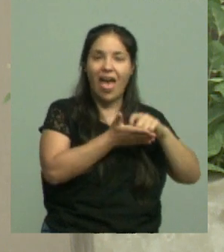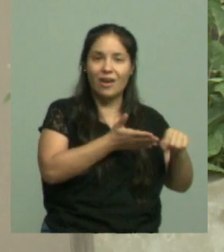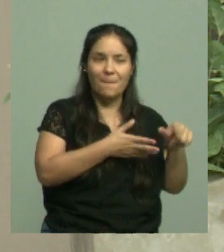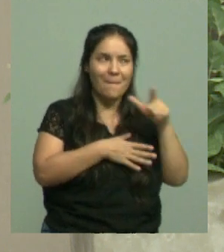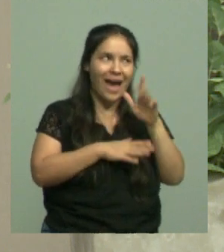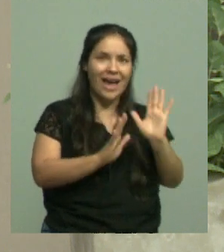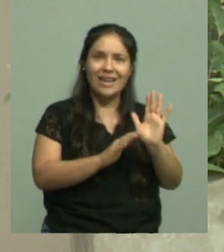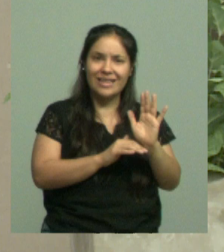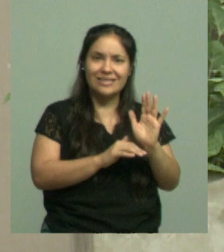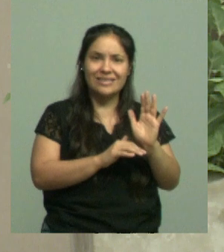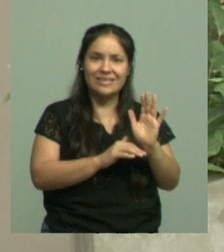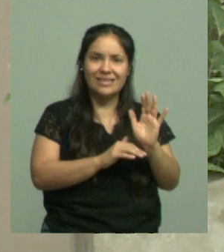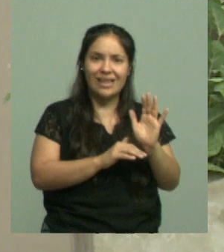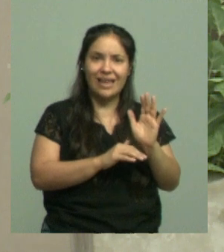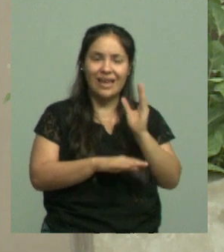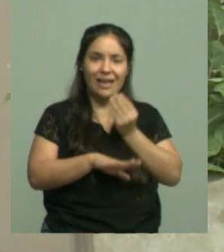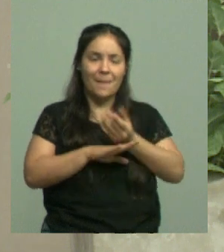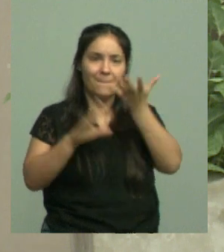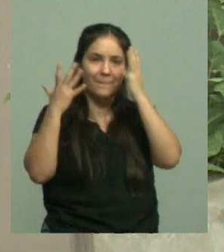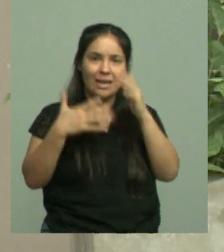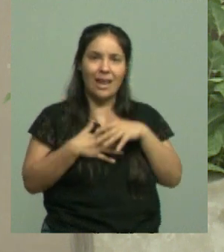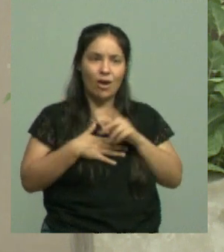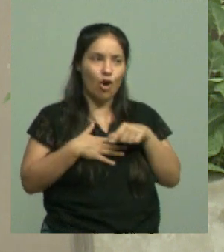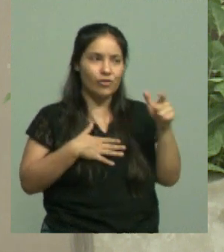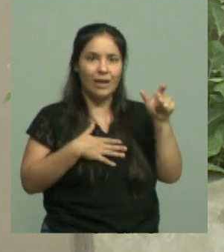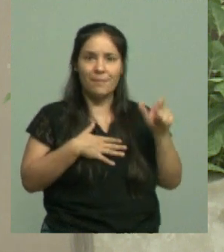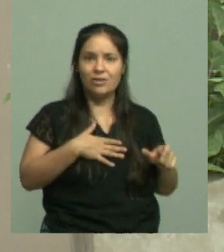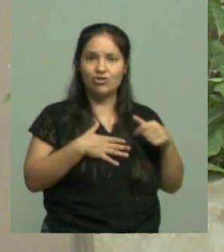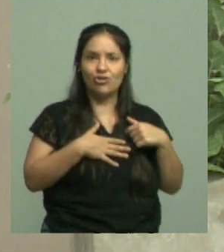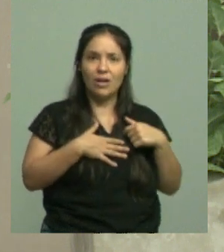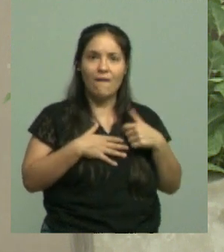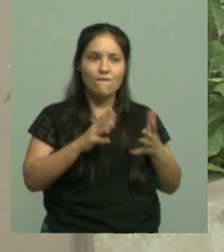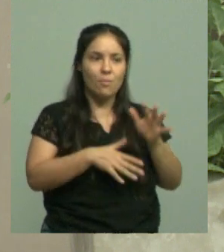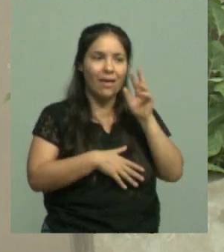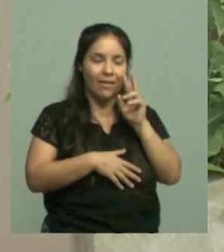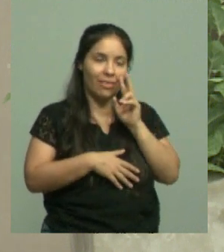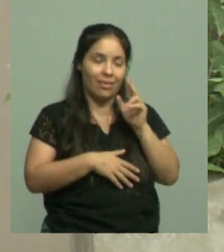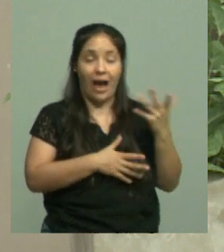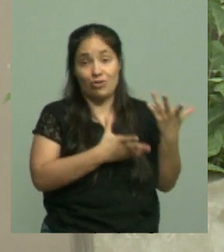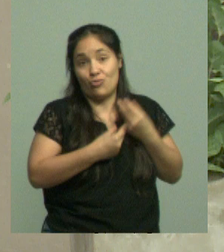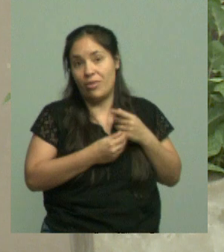ahí tal vez viaja tanto que no tiene la posibilidad de ver cómo están viviendo los argentinos, pero